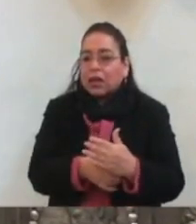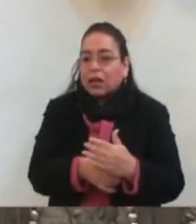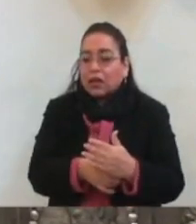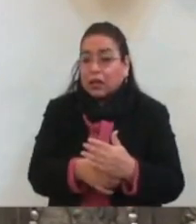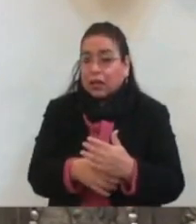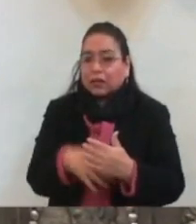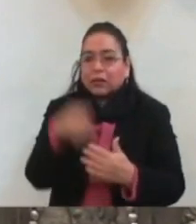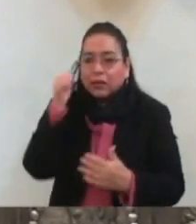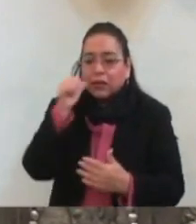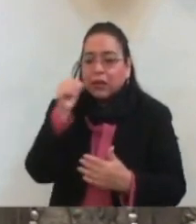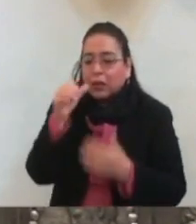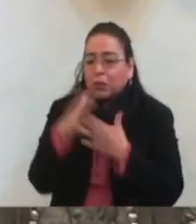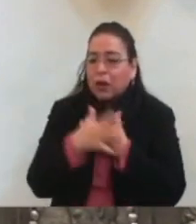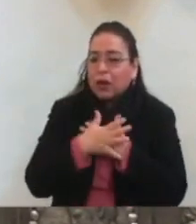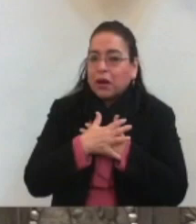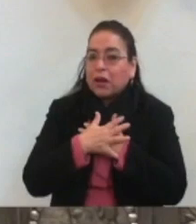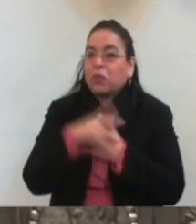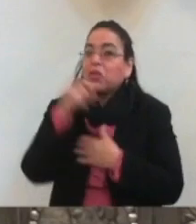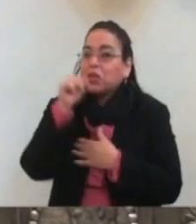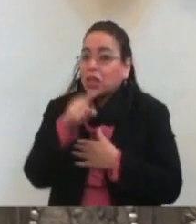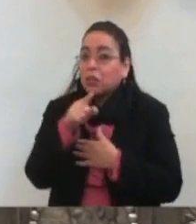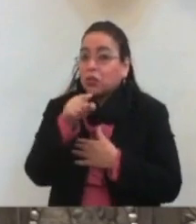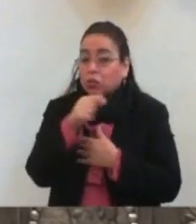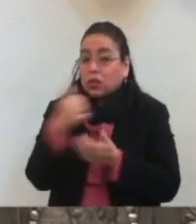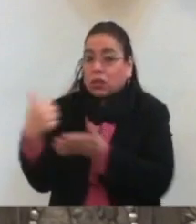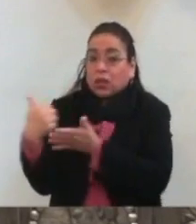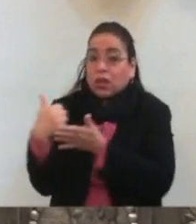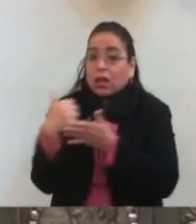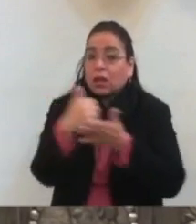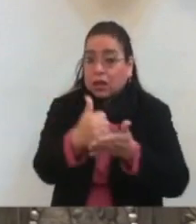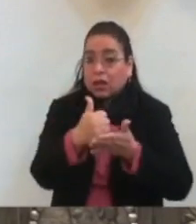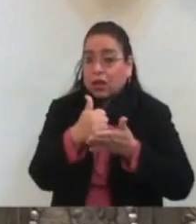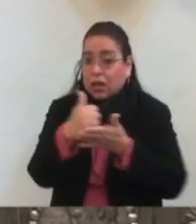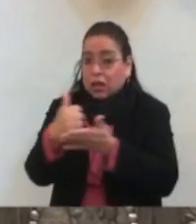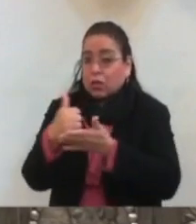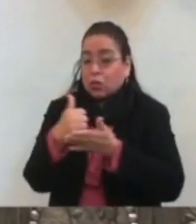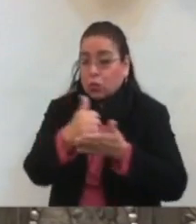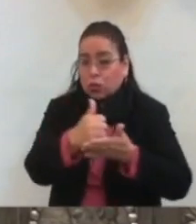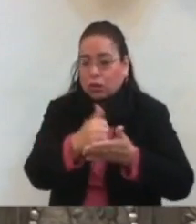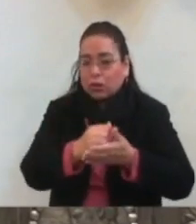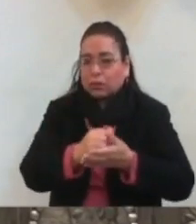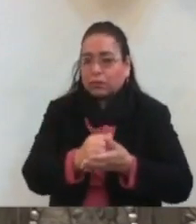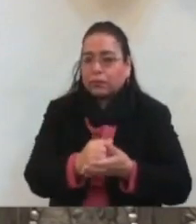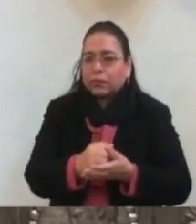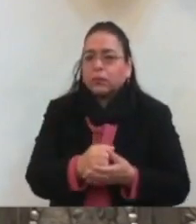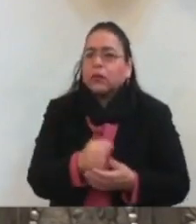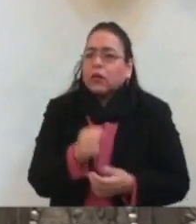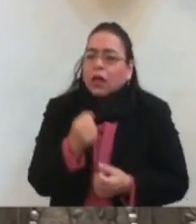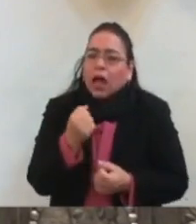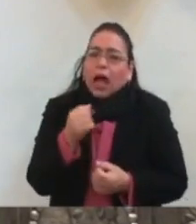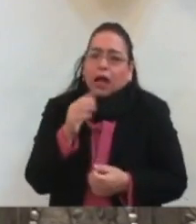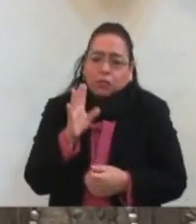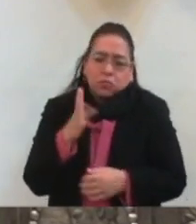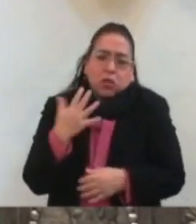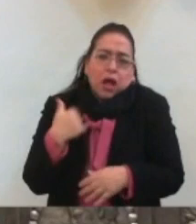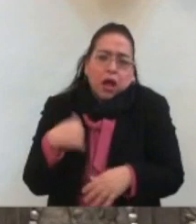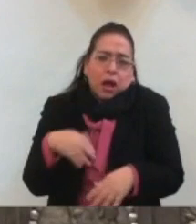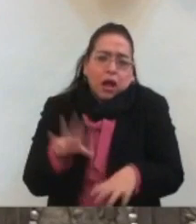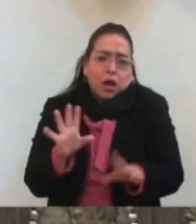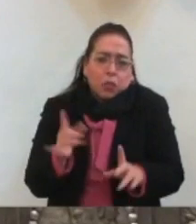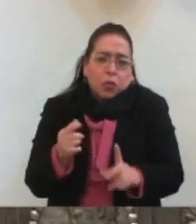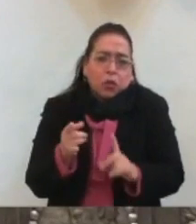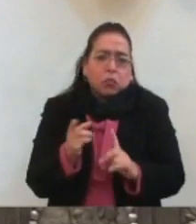ni de compartir si bien hemos cerrado algunas puertas la